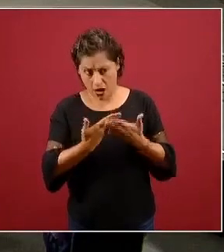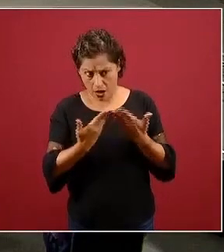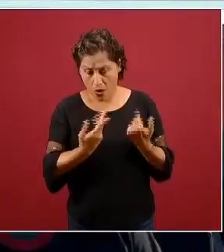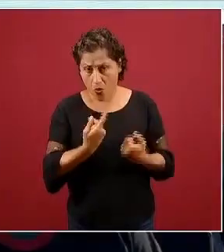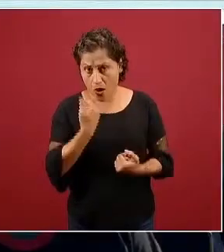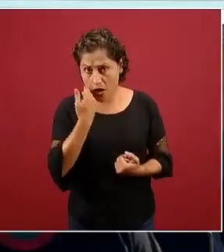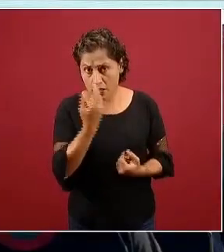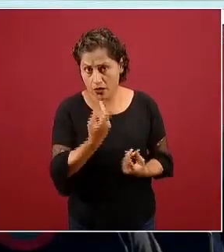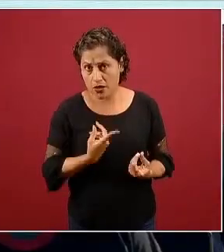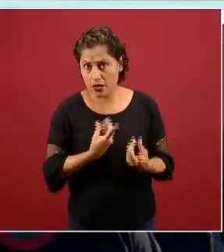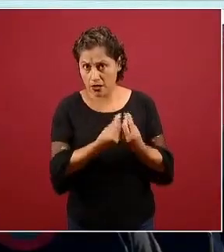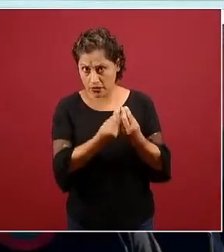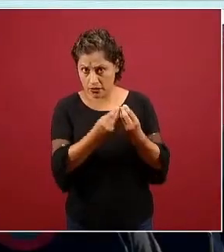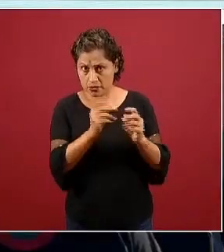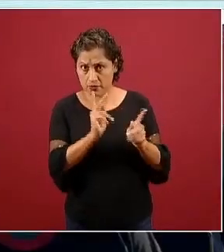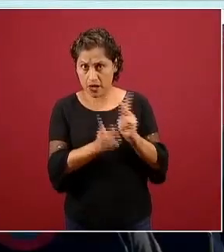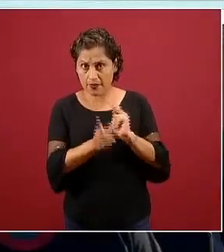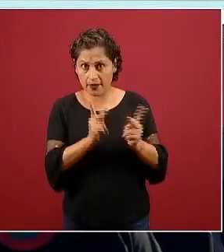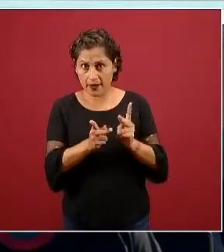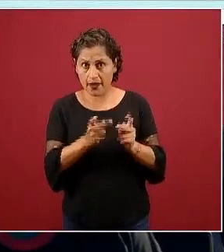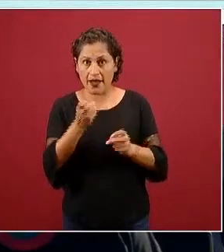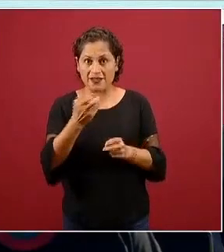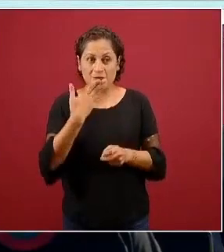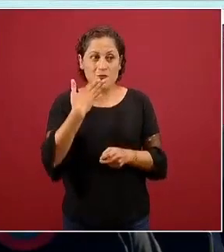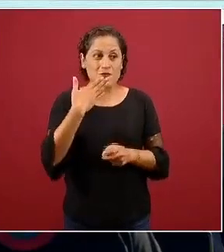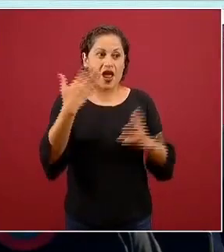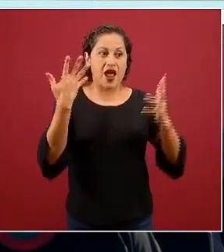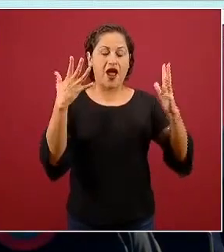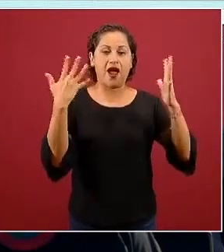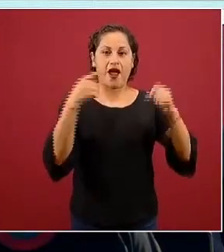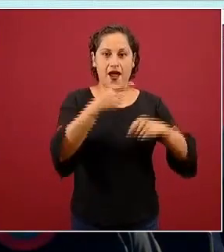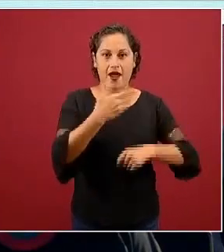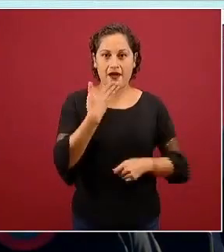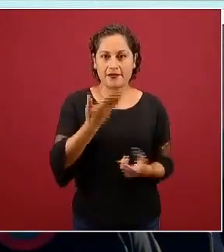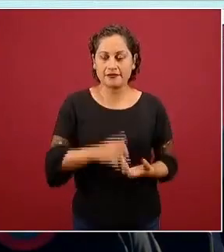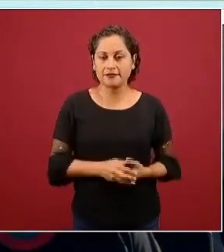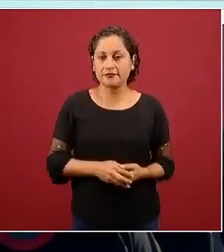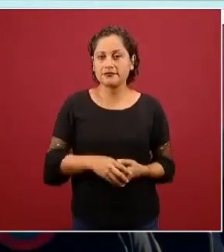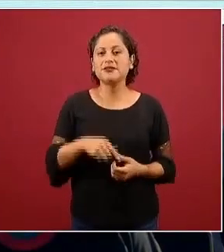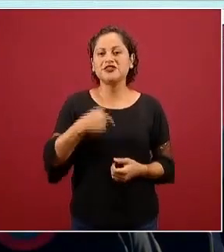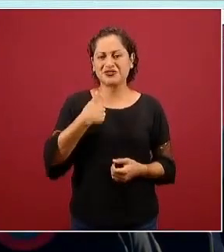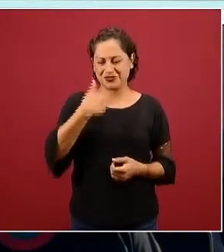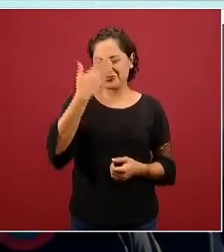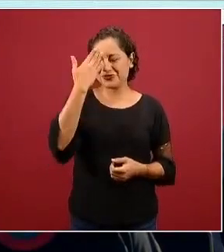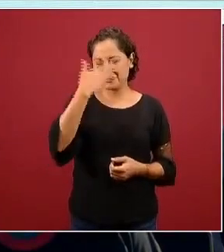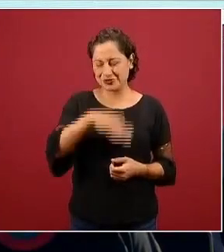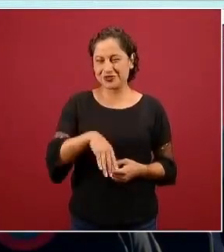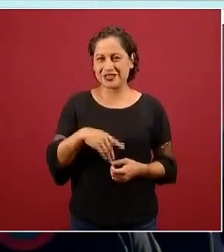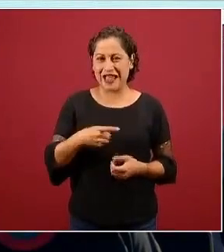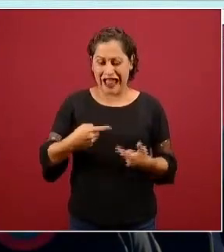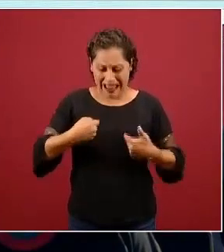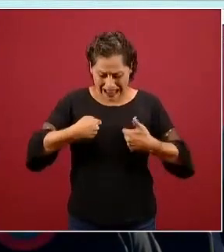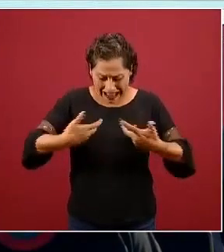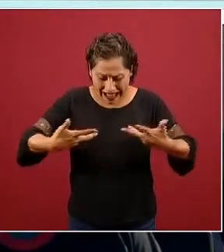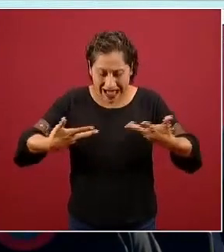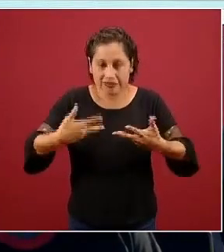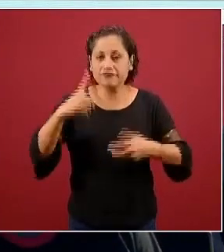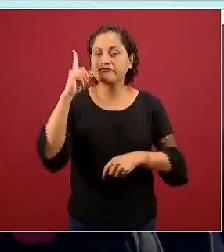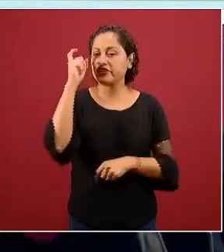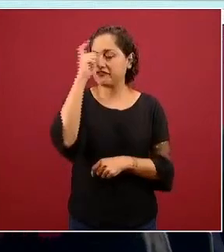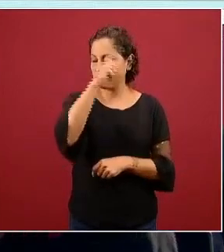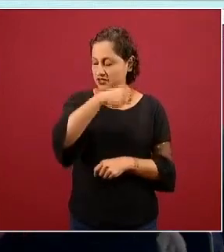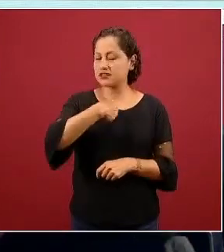estoy reforzando positivamente una conducta. Sé que esto es muy difícil, pero estamos en